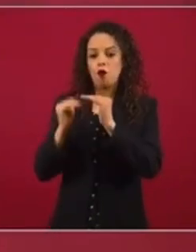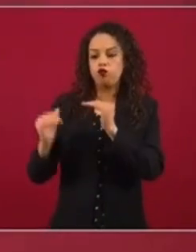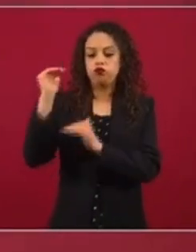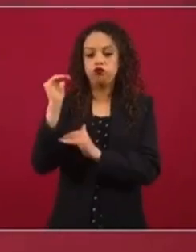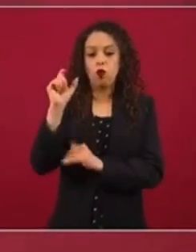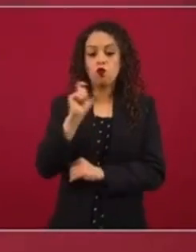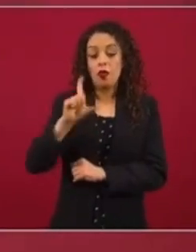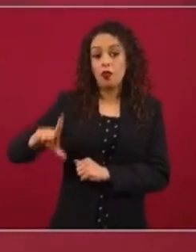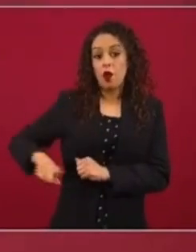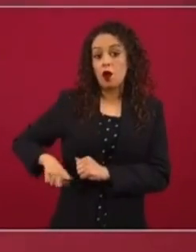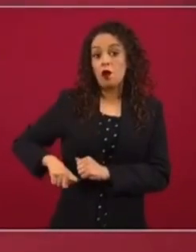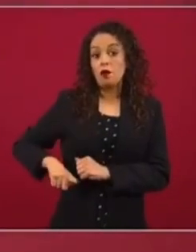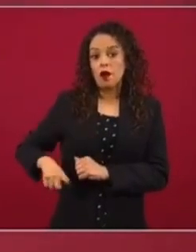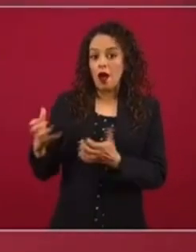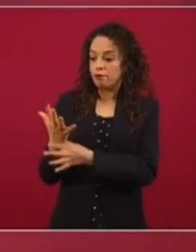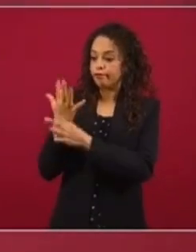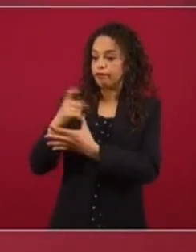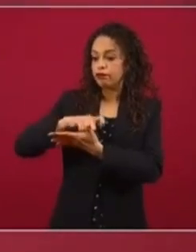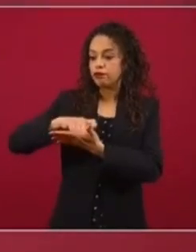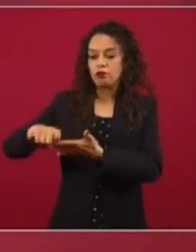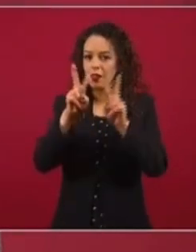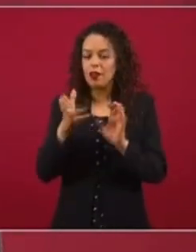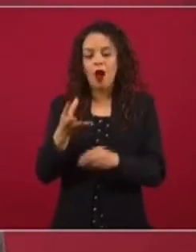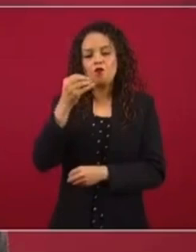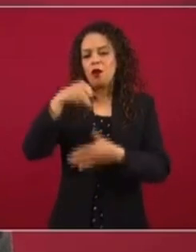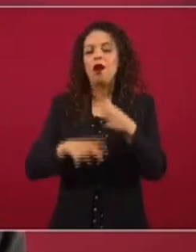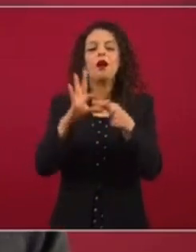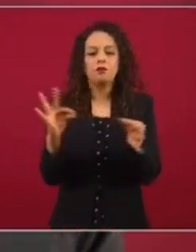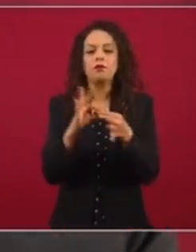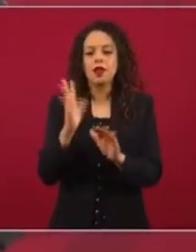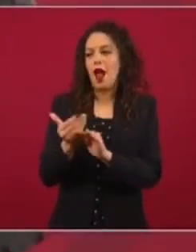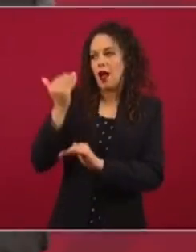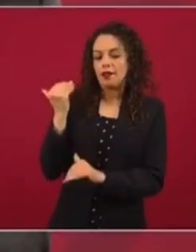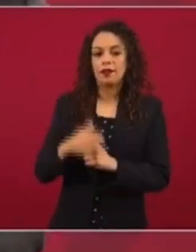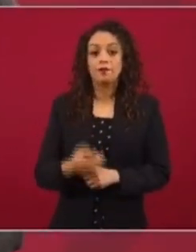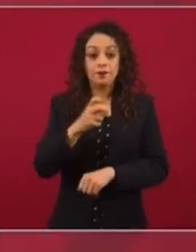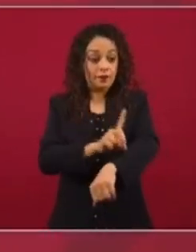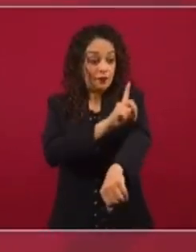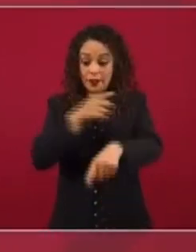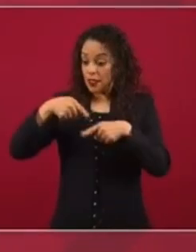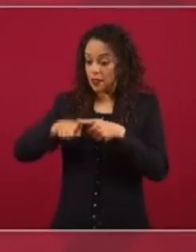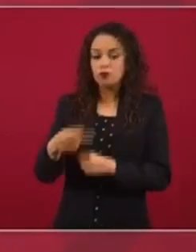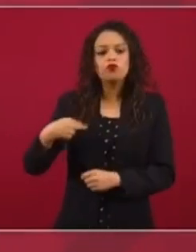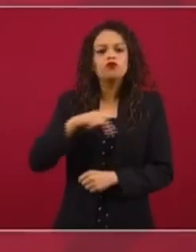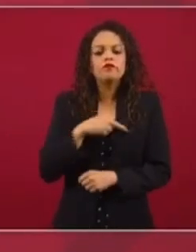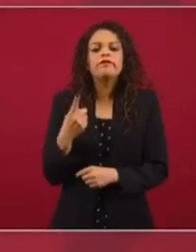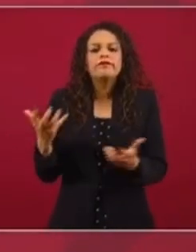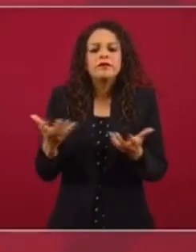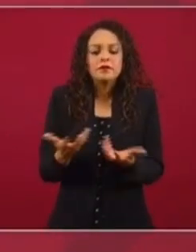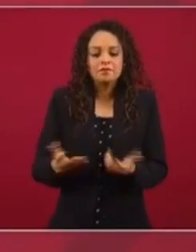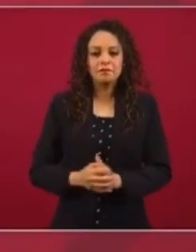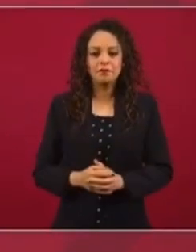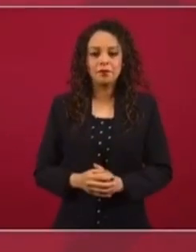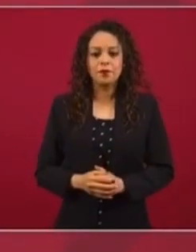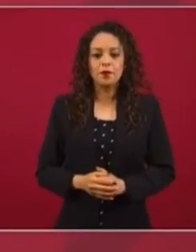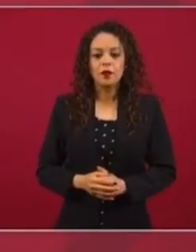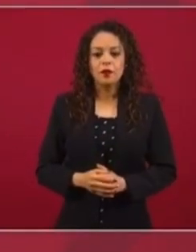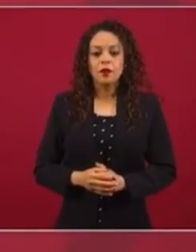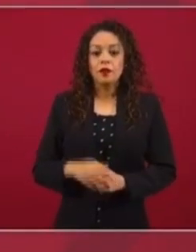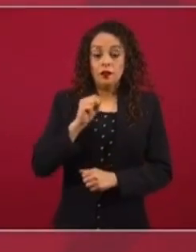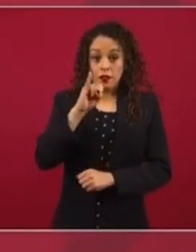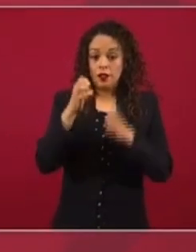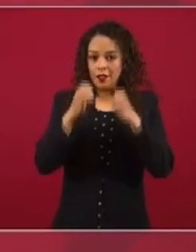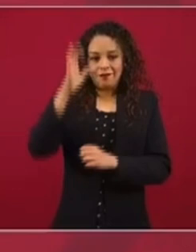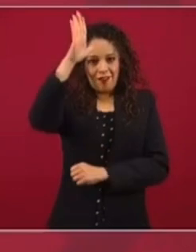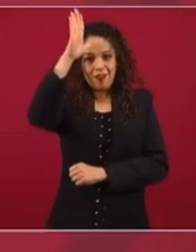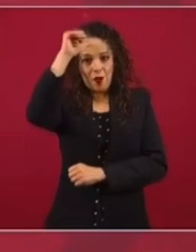el gobierno compra una planta de fertilizantes. Entonces, desde el principio, la postura nuestra fue que estábamos de acuerdo